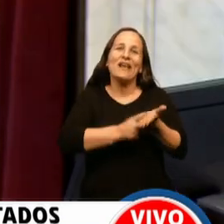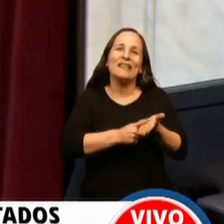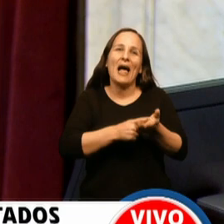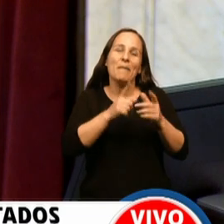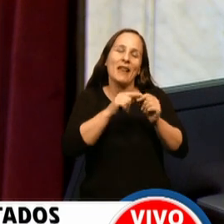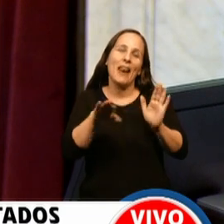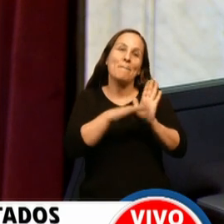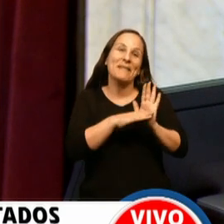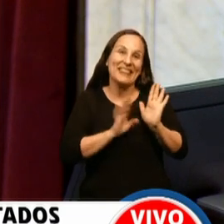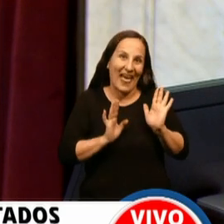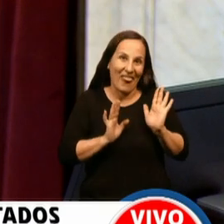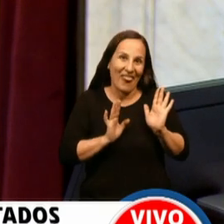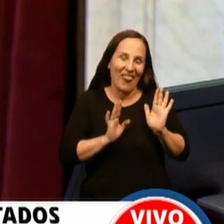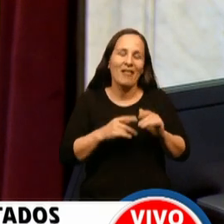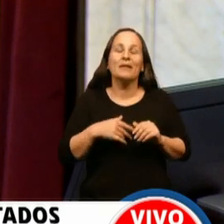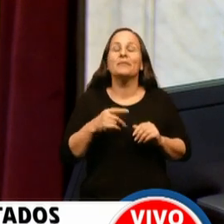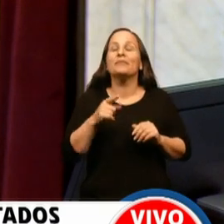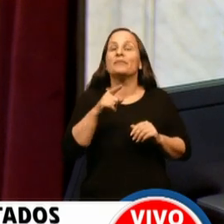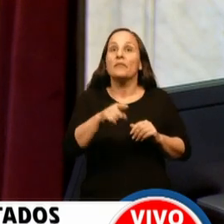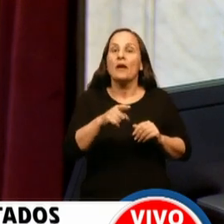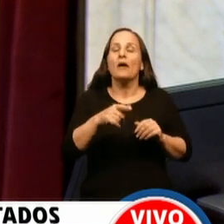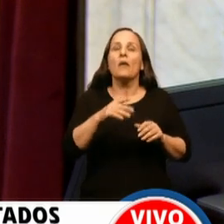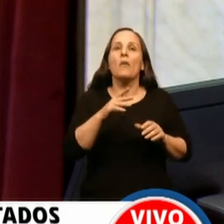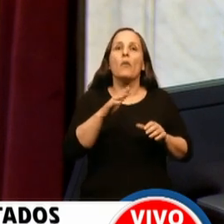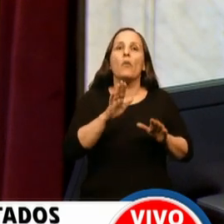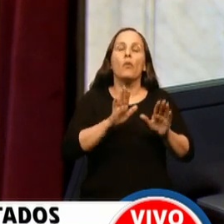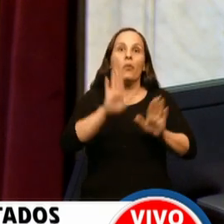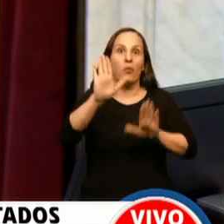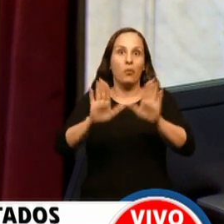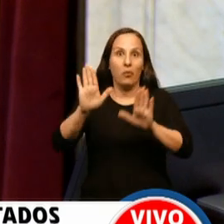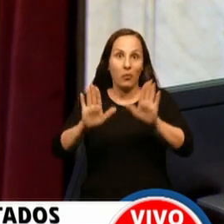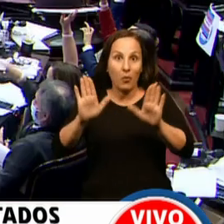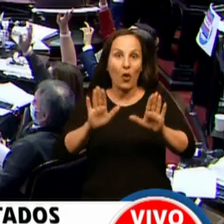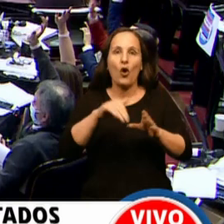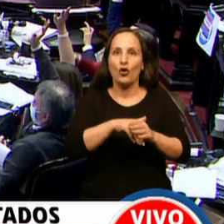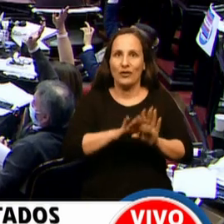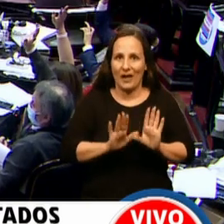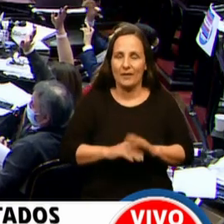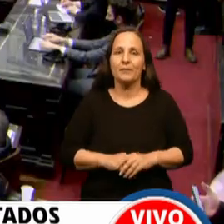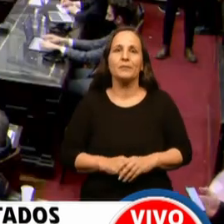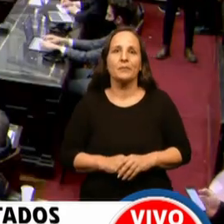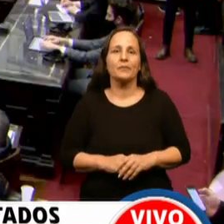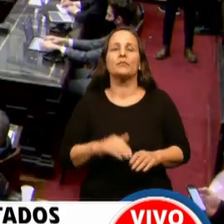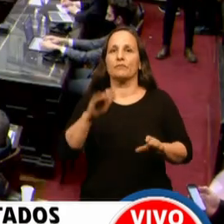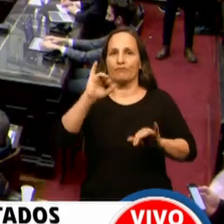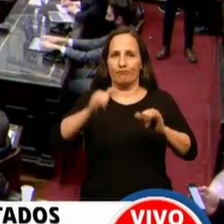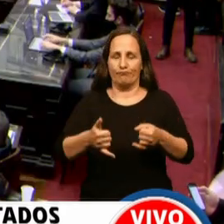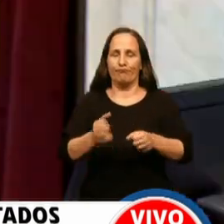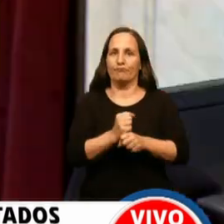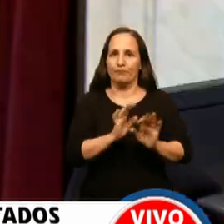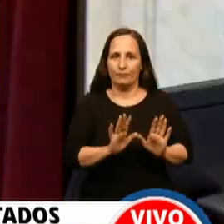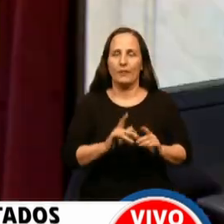capítulo cuarto artículo noveno se votará por signos sirvan se marcar su voto resulta afirmativo